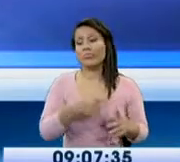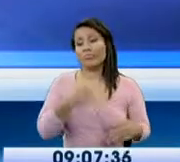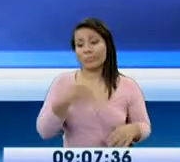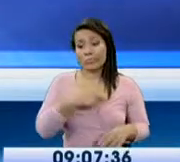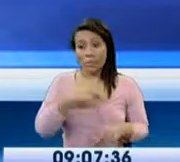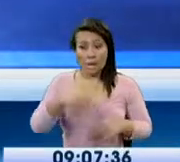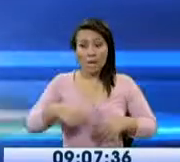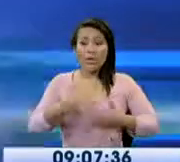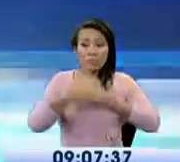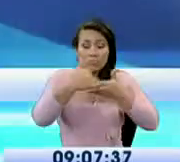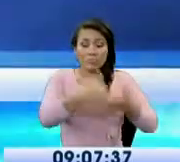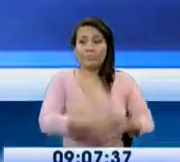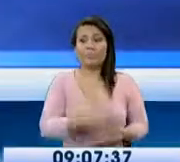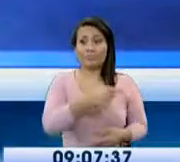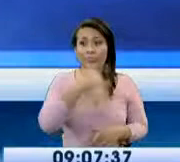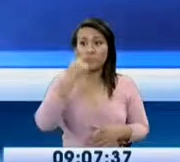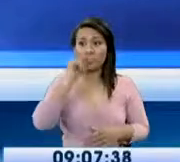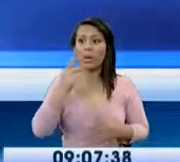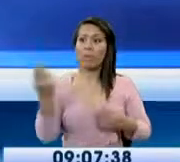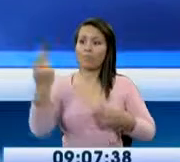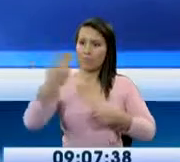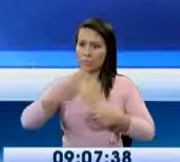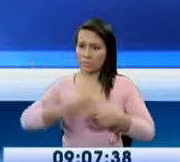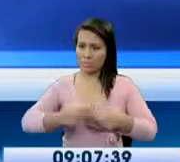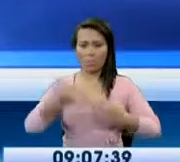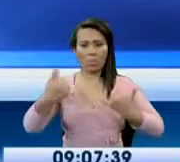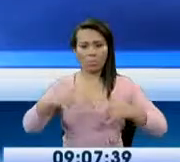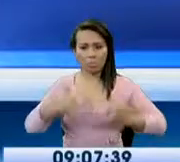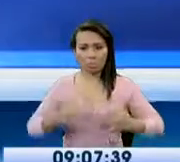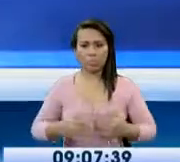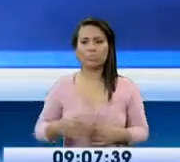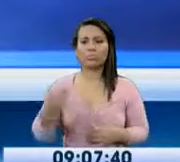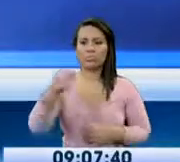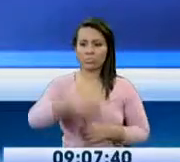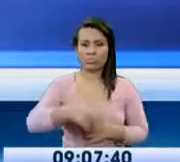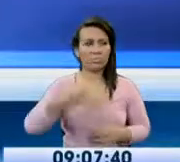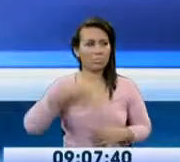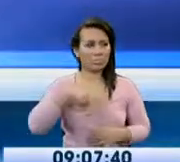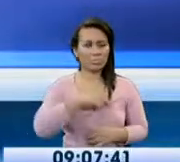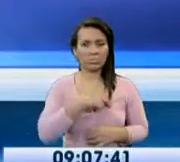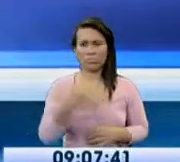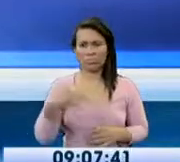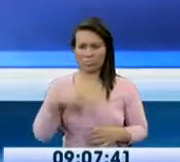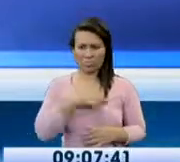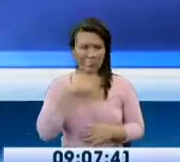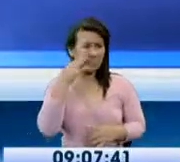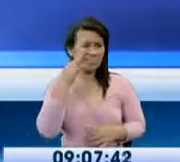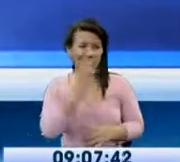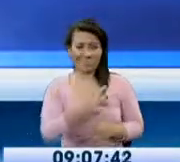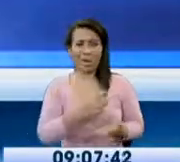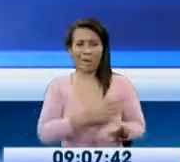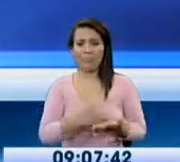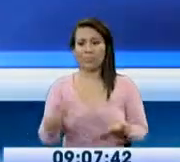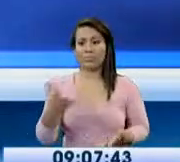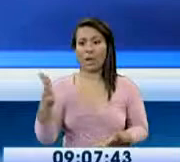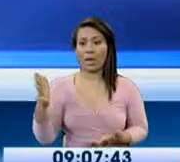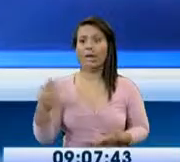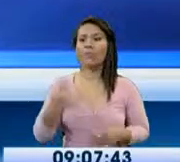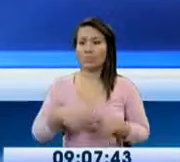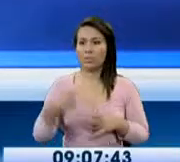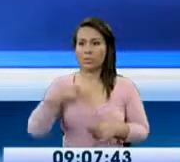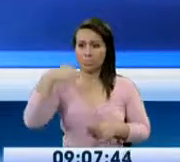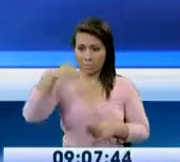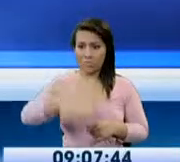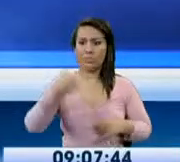tratamos nosotros de ayudarlo. El chico participa en las Olimpiadas, juega aquí con nosotros. Hubiera una discriminación, no le dejáramos participar en ningún acto. Así que aquí